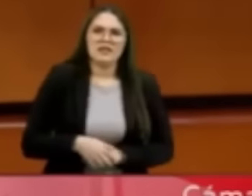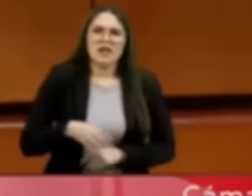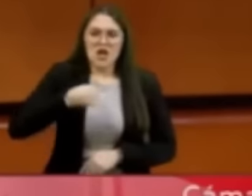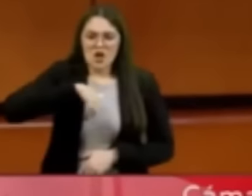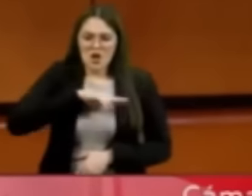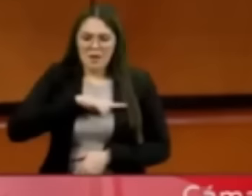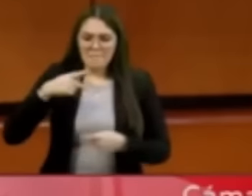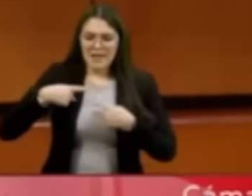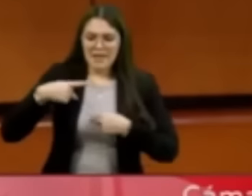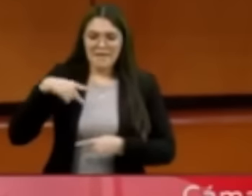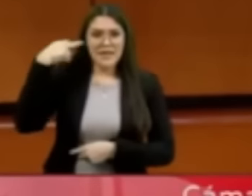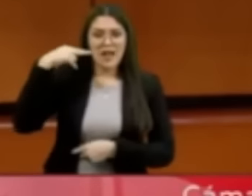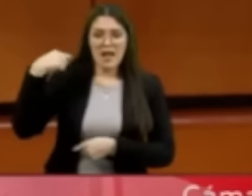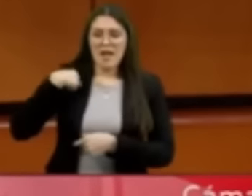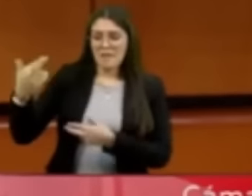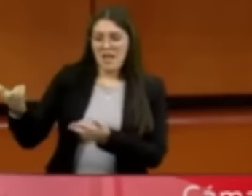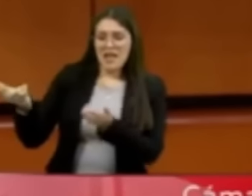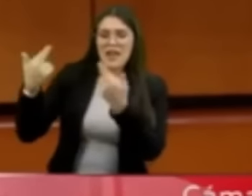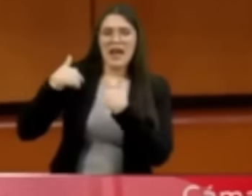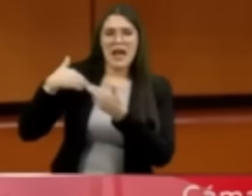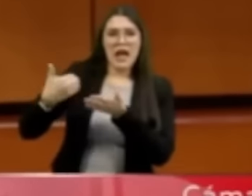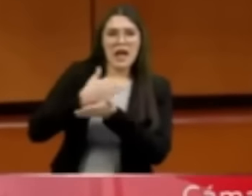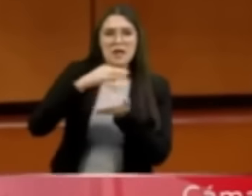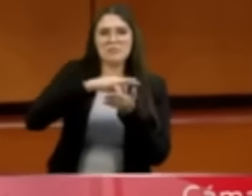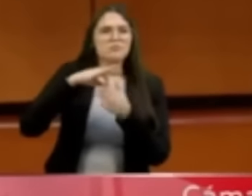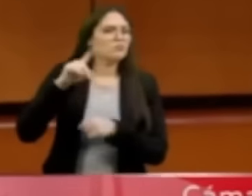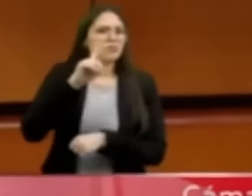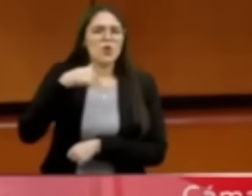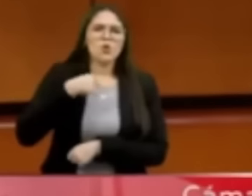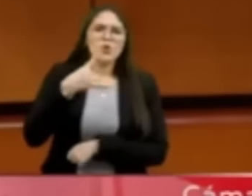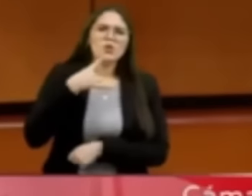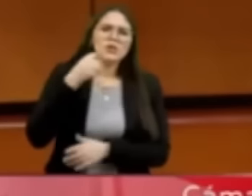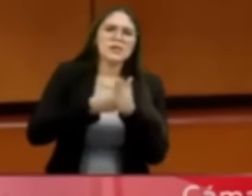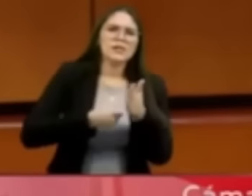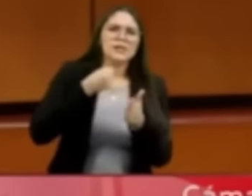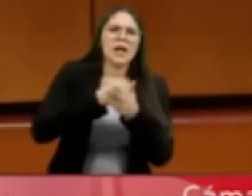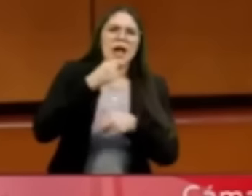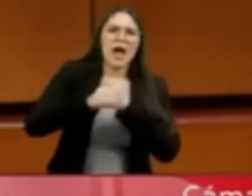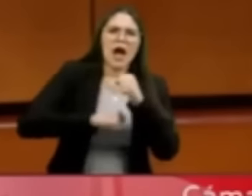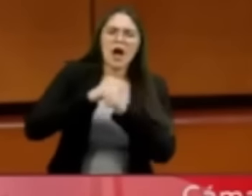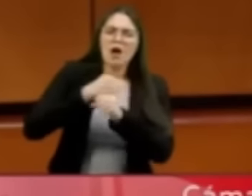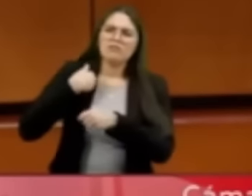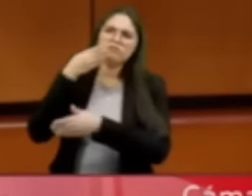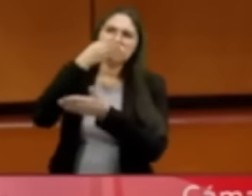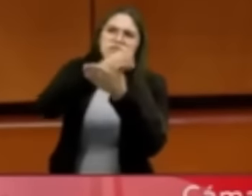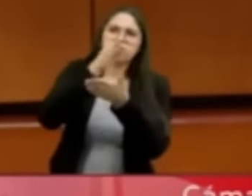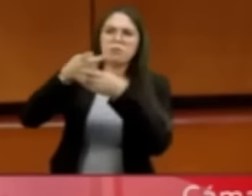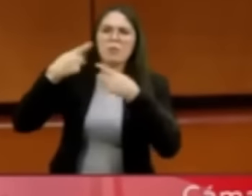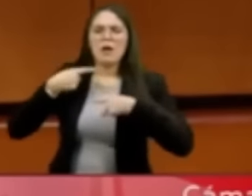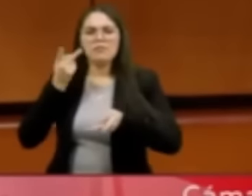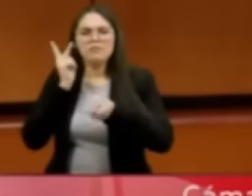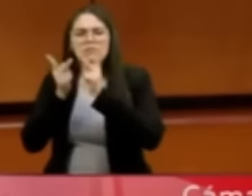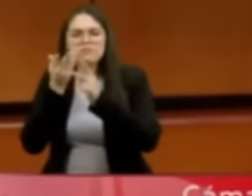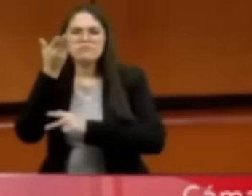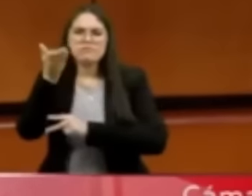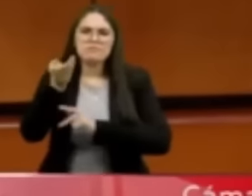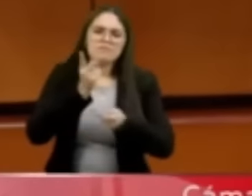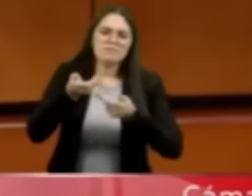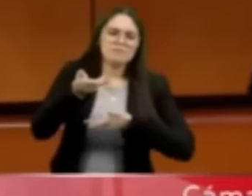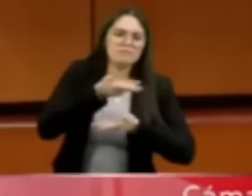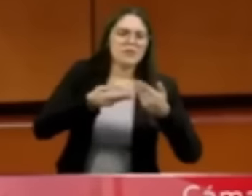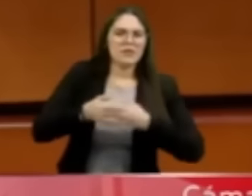senaduría, ni las diputaciones. Nos hemos ganado en la calle y luchando durante años contra el gobierno. Y que quede perfectamente claro, no ha